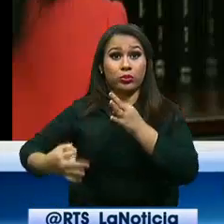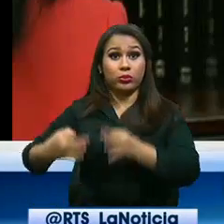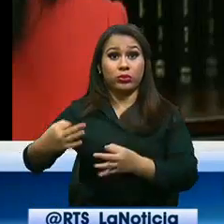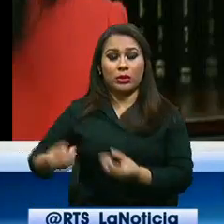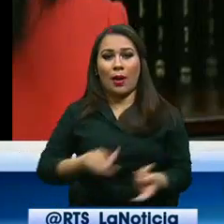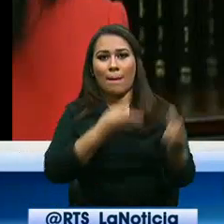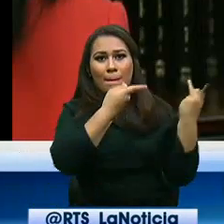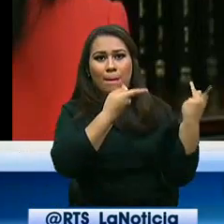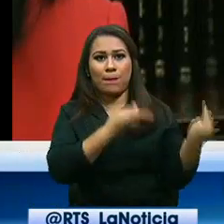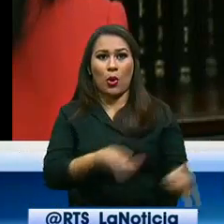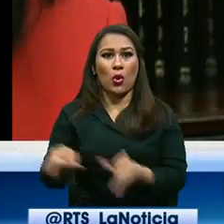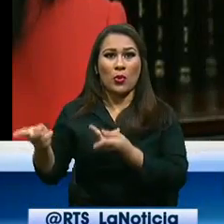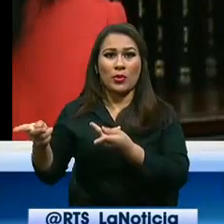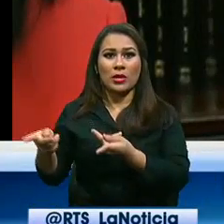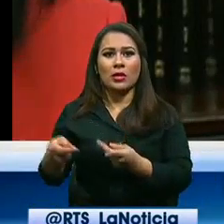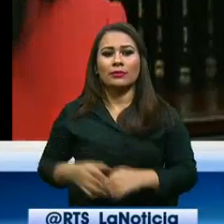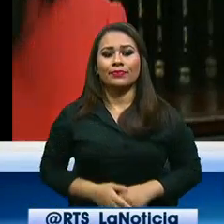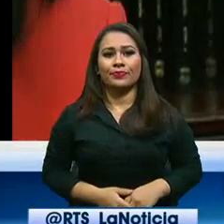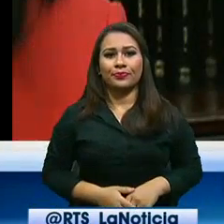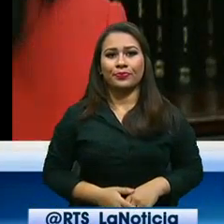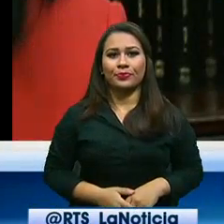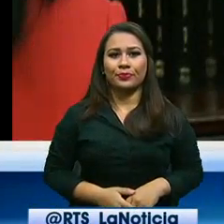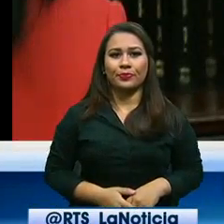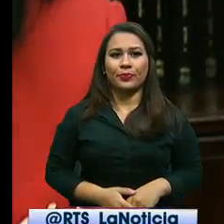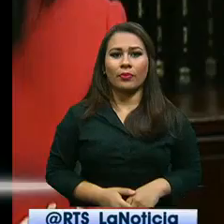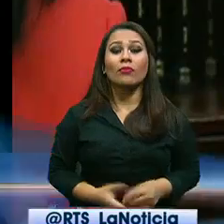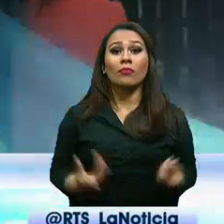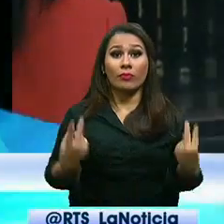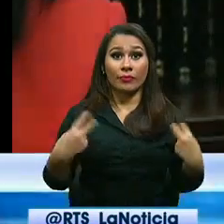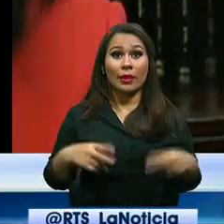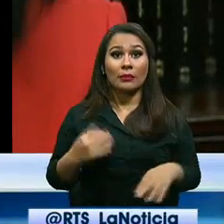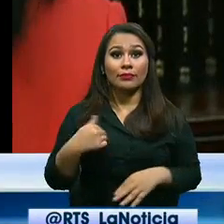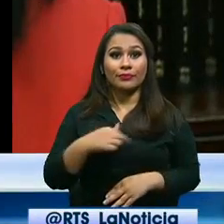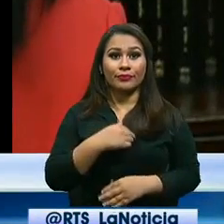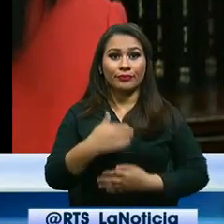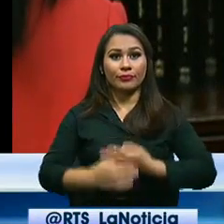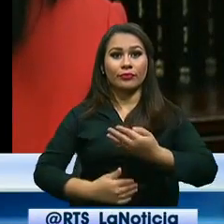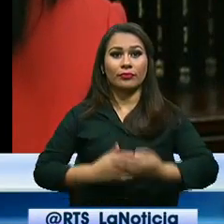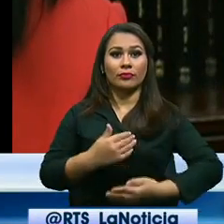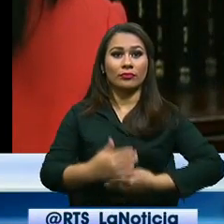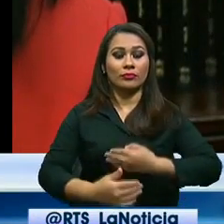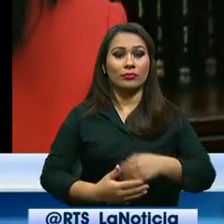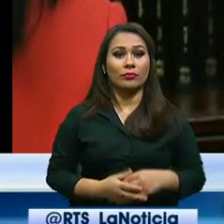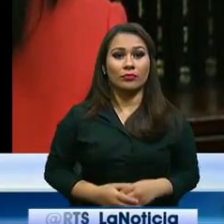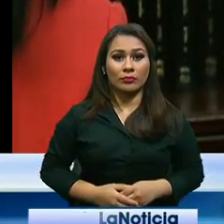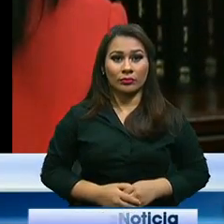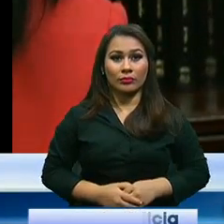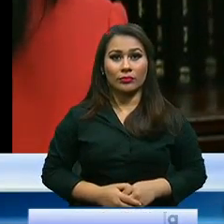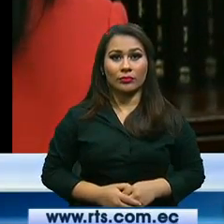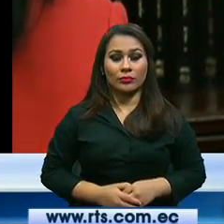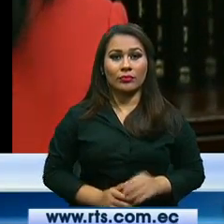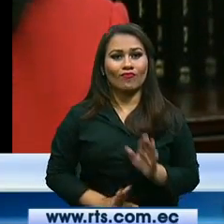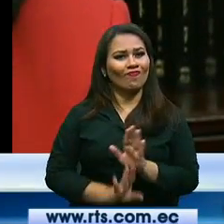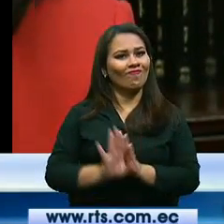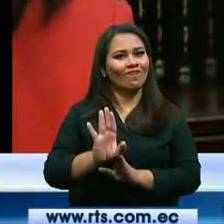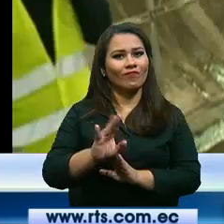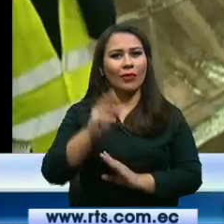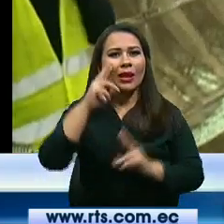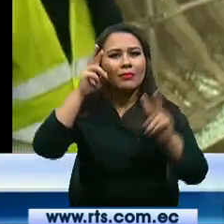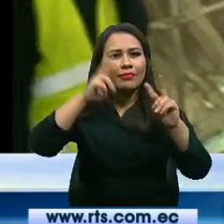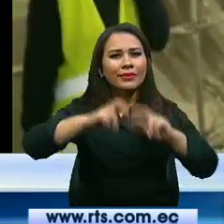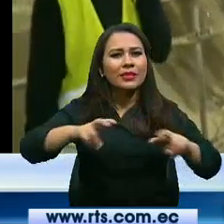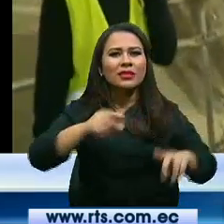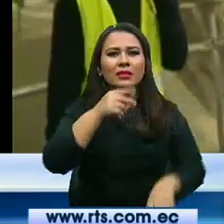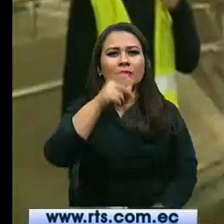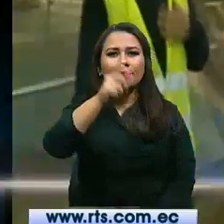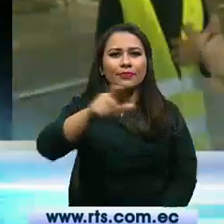Estamos a puertas de dar pasos grandes en lo que es la investigación penal. En